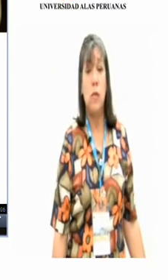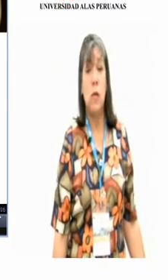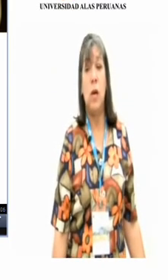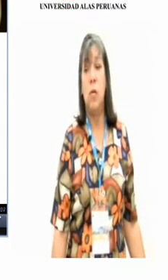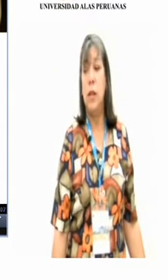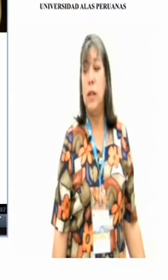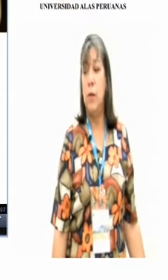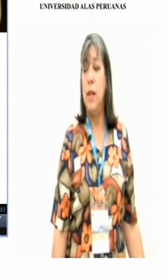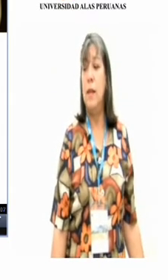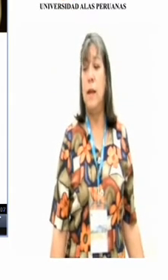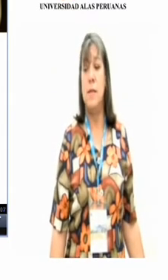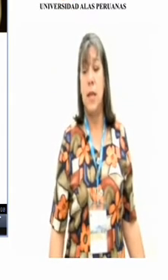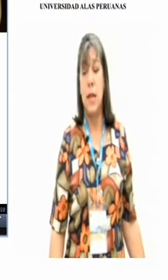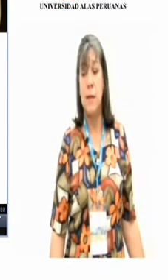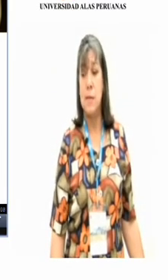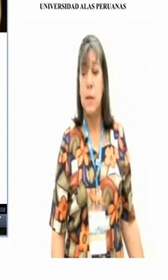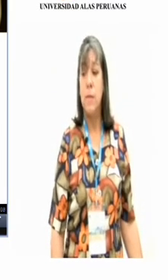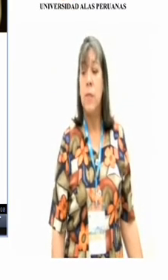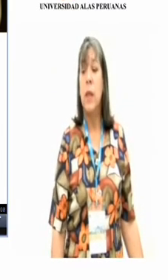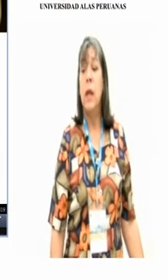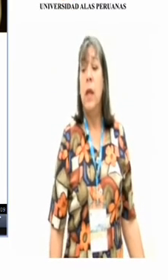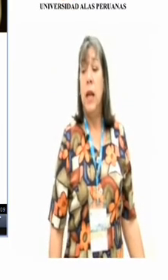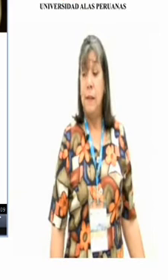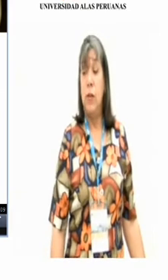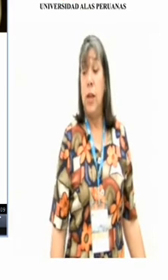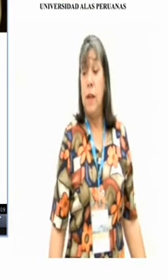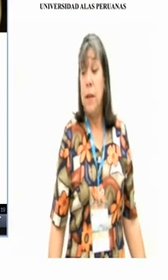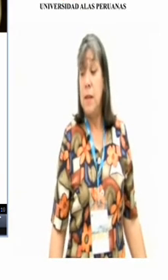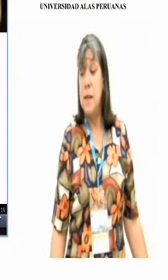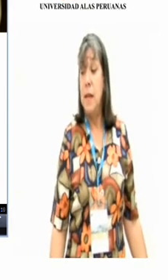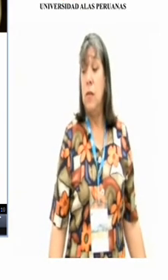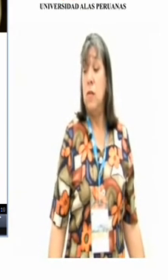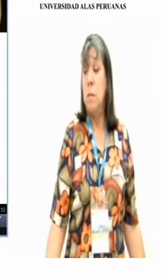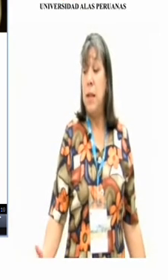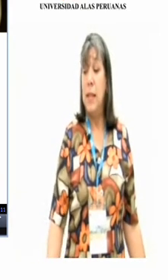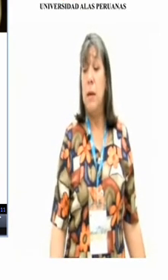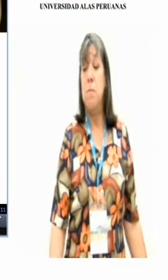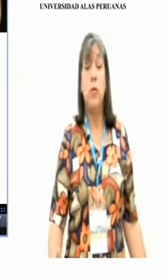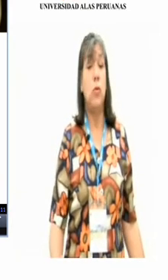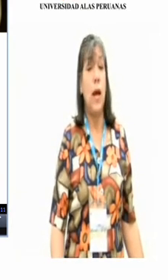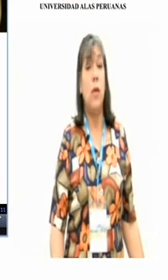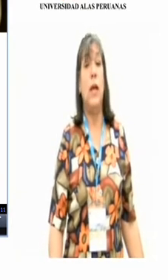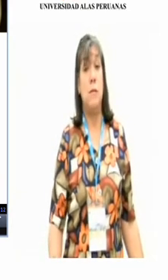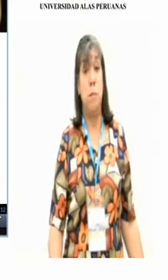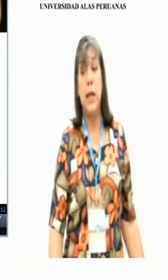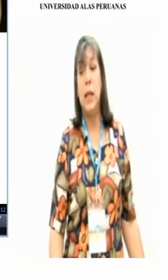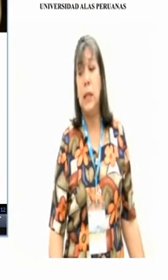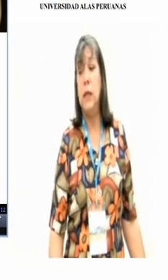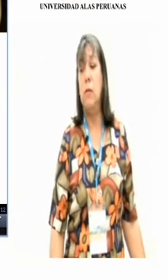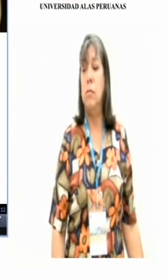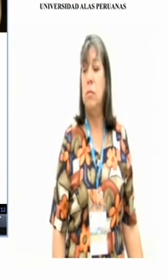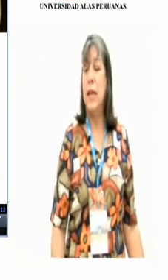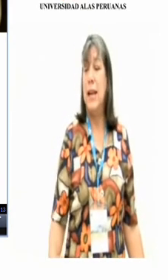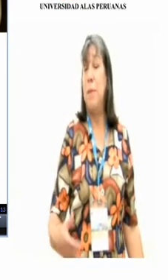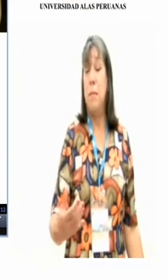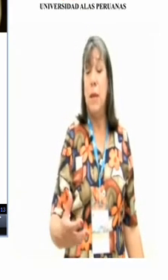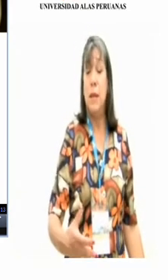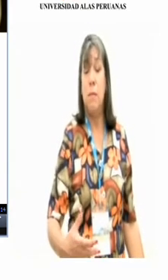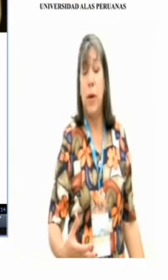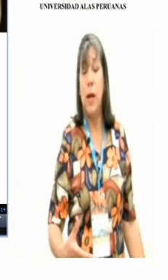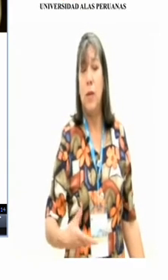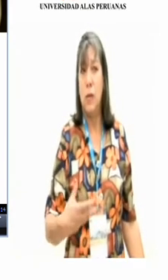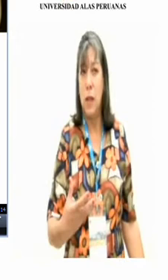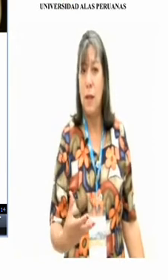y aproximaciones a una teoría de la enseñanza. Las teorías de aprendizaje entonces plantean postulados explicativos que